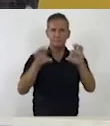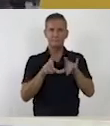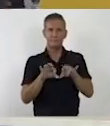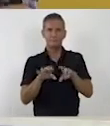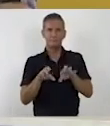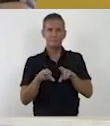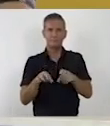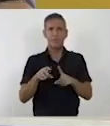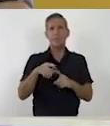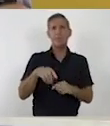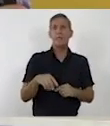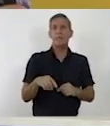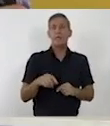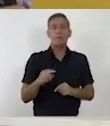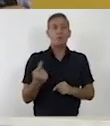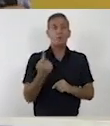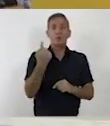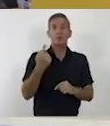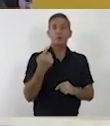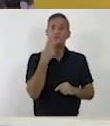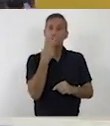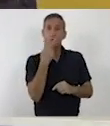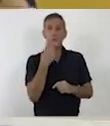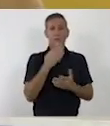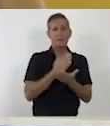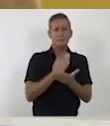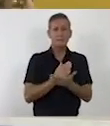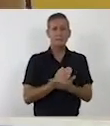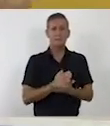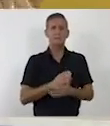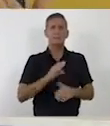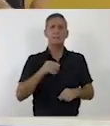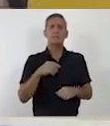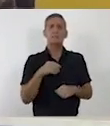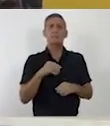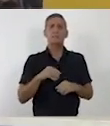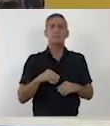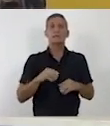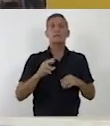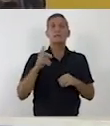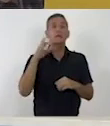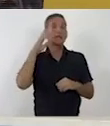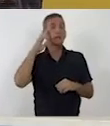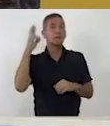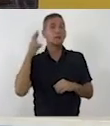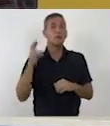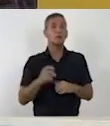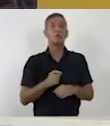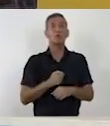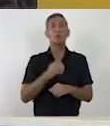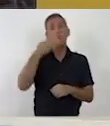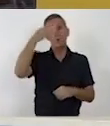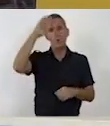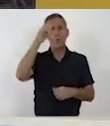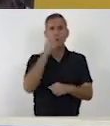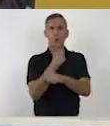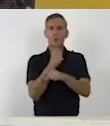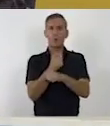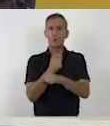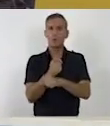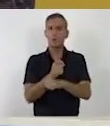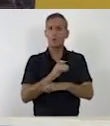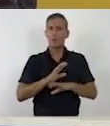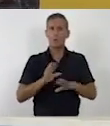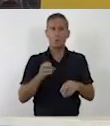no solo para ver estas teleclases después y descargarlas y verlas más despacio, sino también, acuérdense que el Cubeduca en estos momentos no tiene